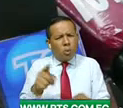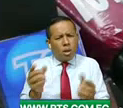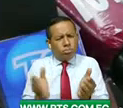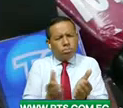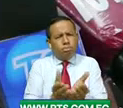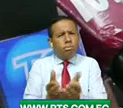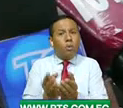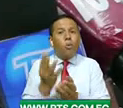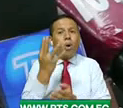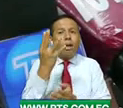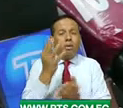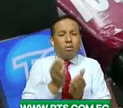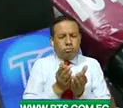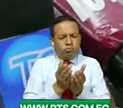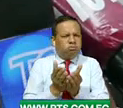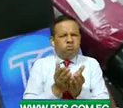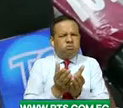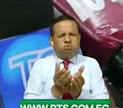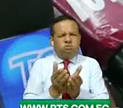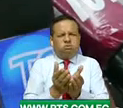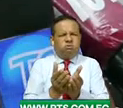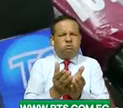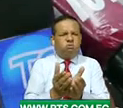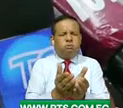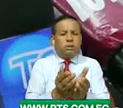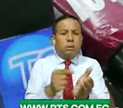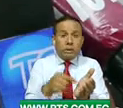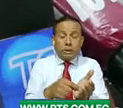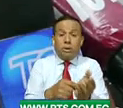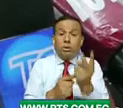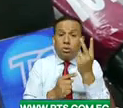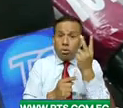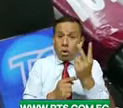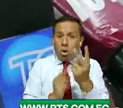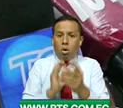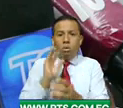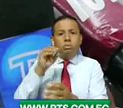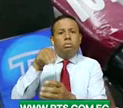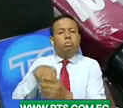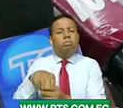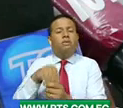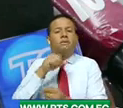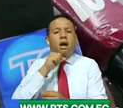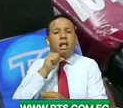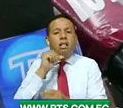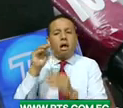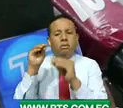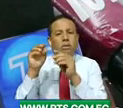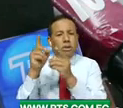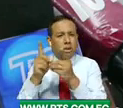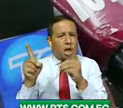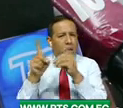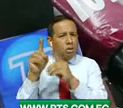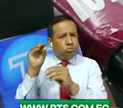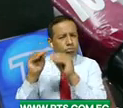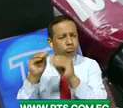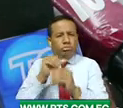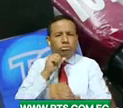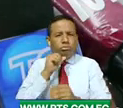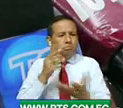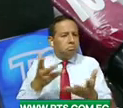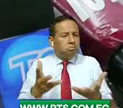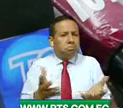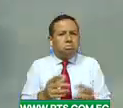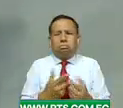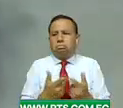incautar 4 lanchas rápidas, de las cuales 2 no constaban en el zarpe del barco y no estaban autorizadas para